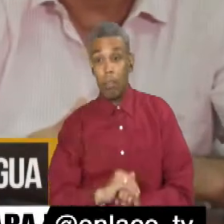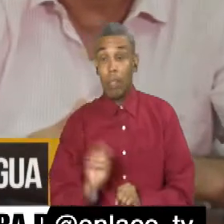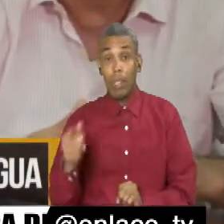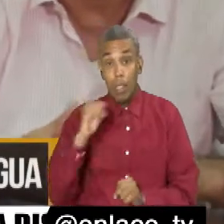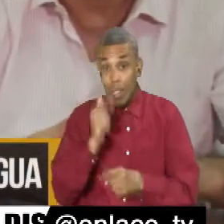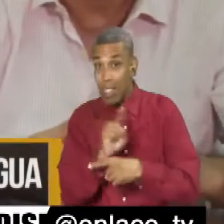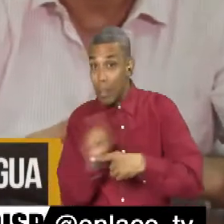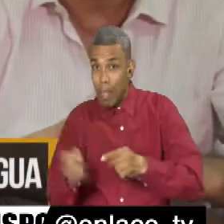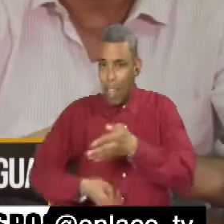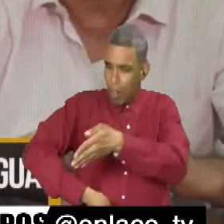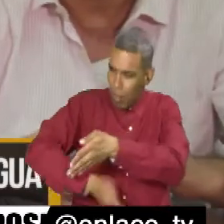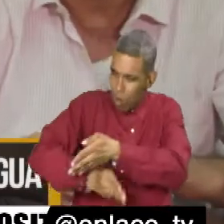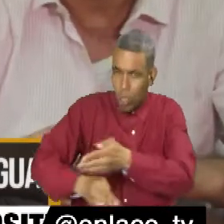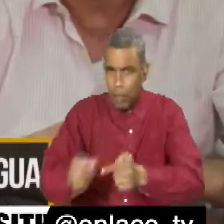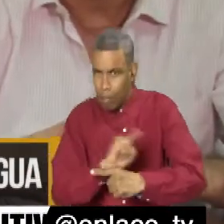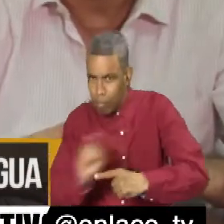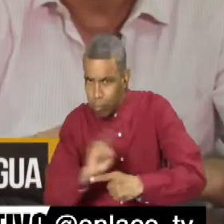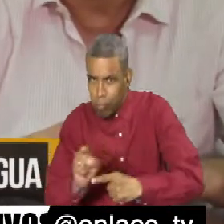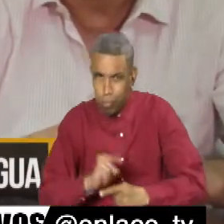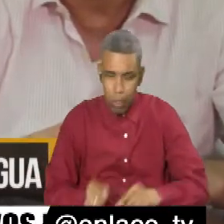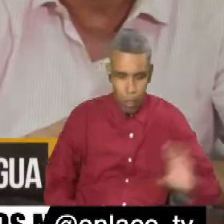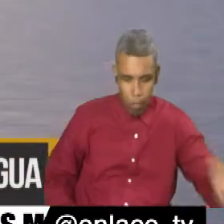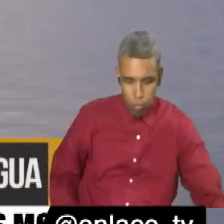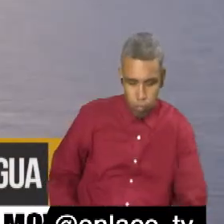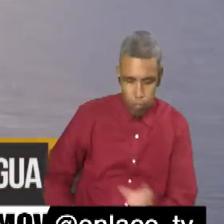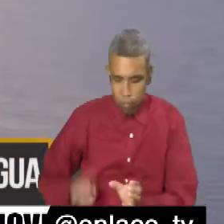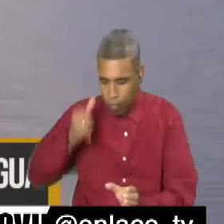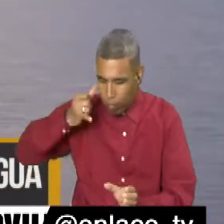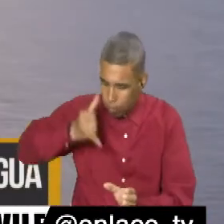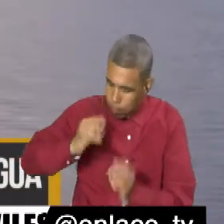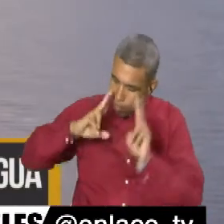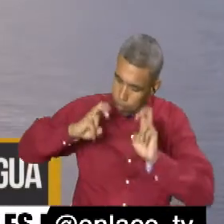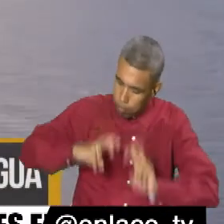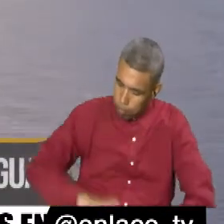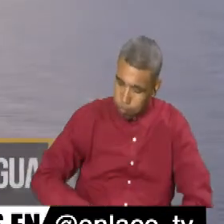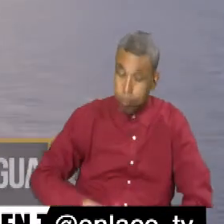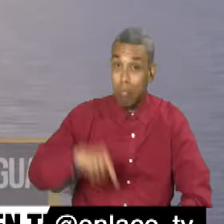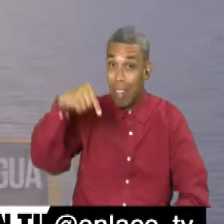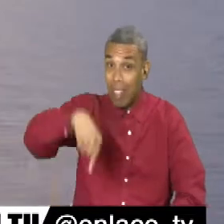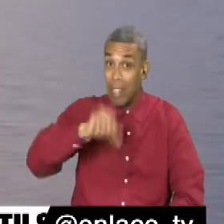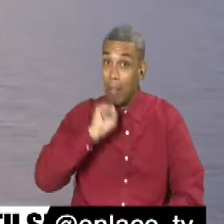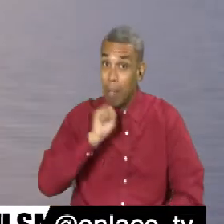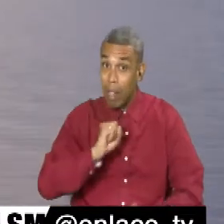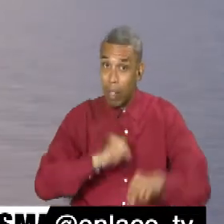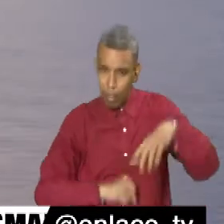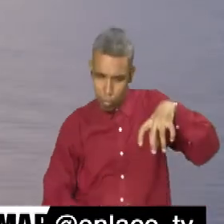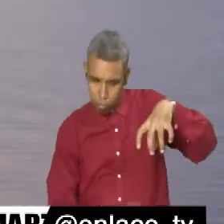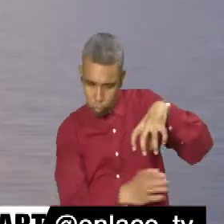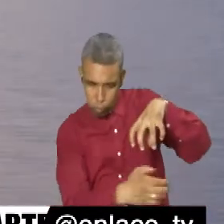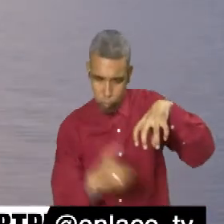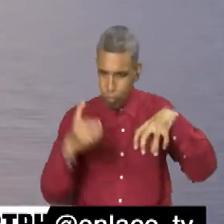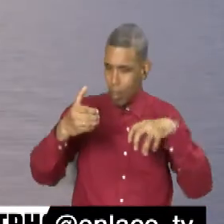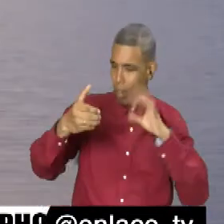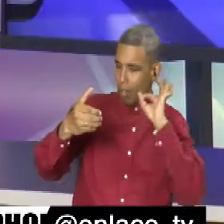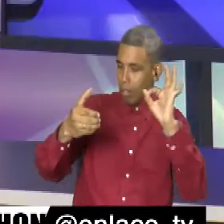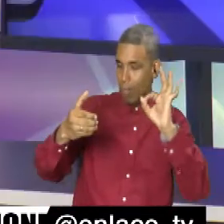permanentemente y se está haciendo el seguimiento respectivo a todo lo que conlleva para mantener un agua apta y de calidad para la comunidad.